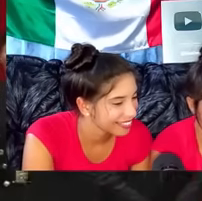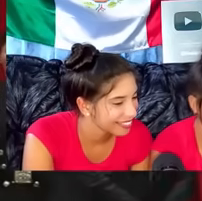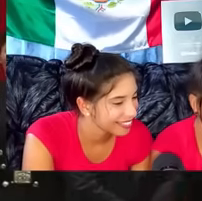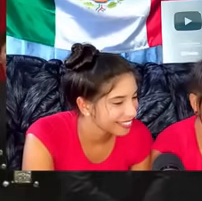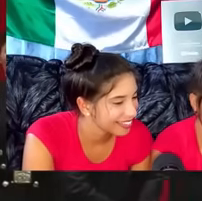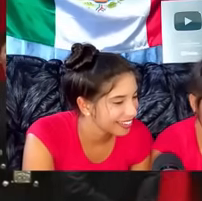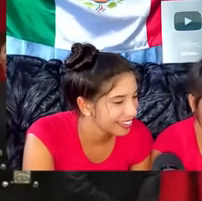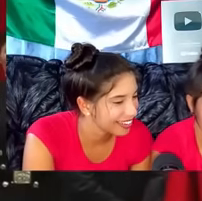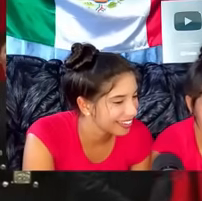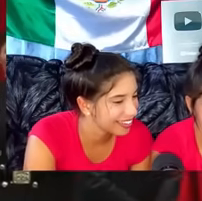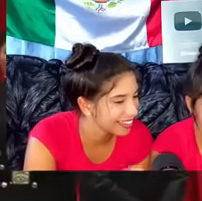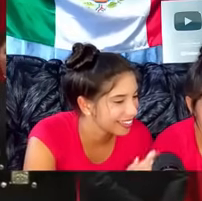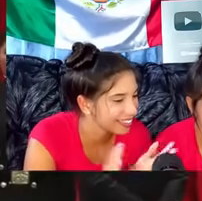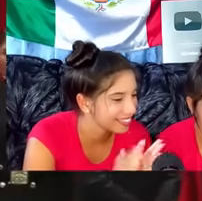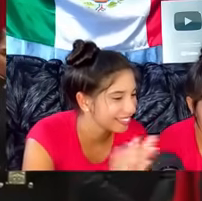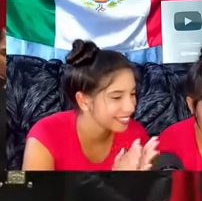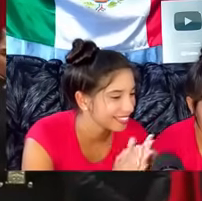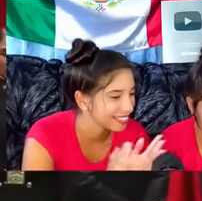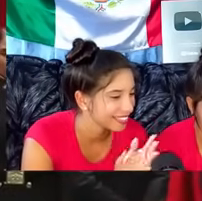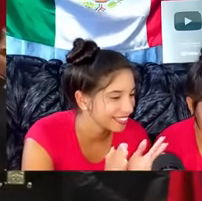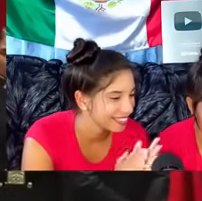despedida. Ay.